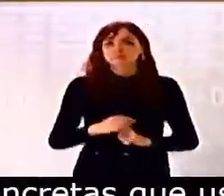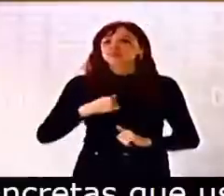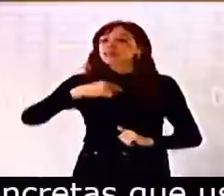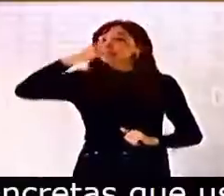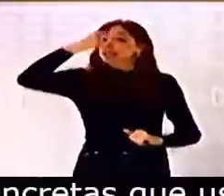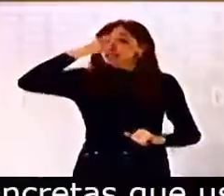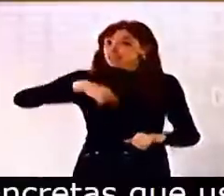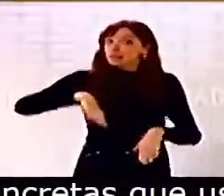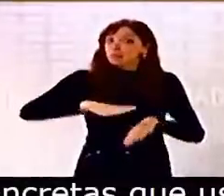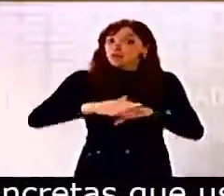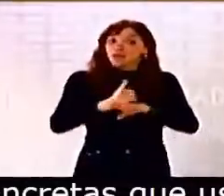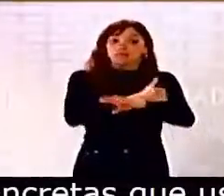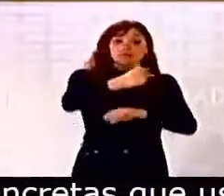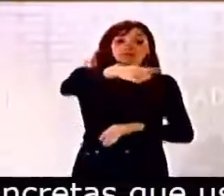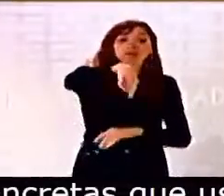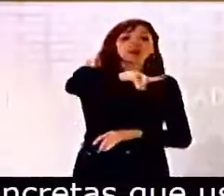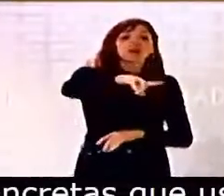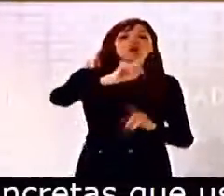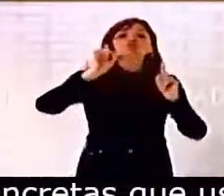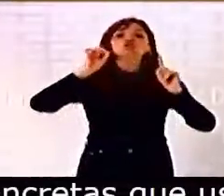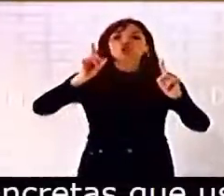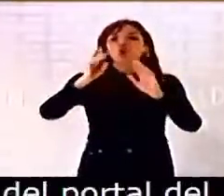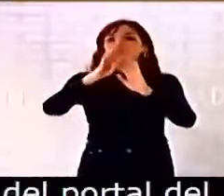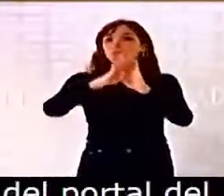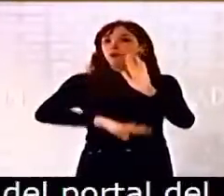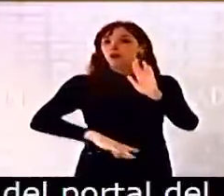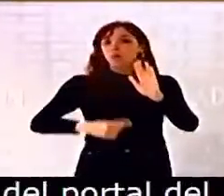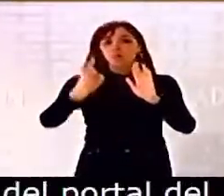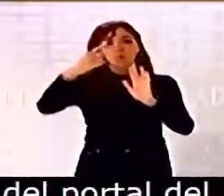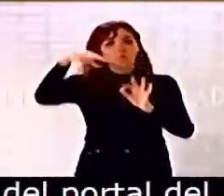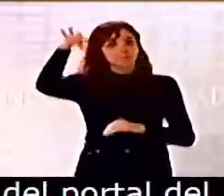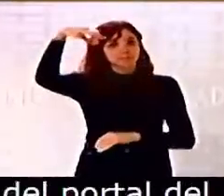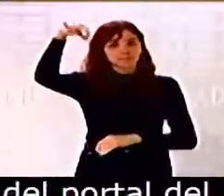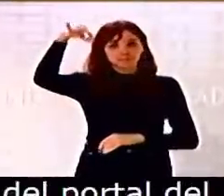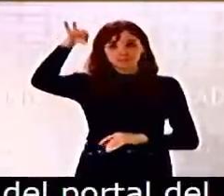para la ciudadanía hay solo un plan de vacunación, uno,